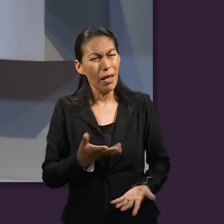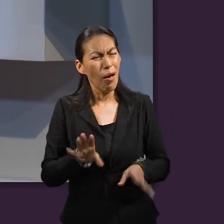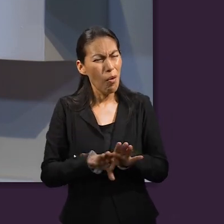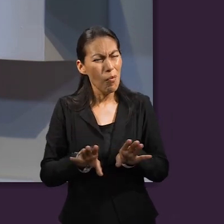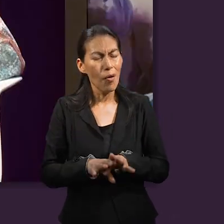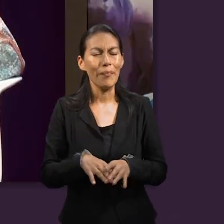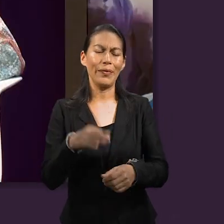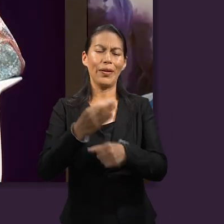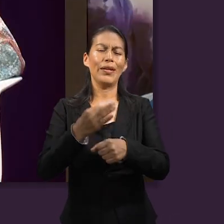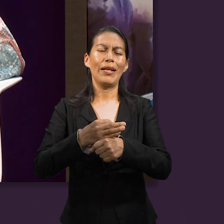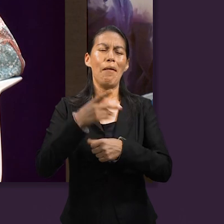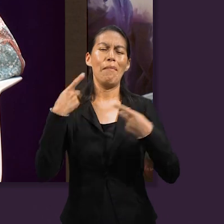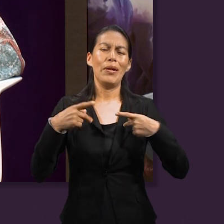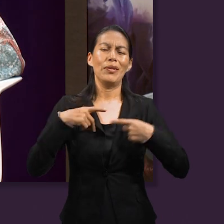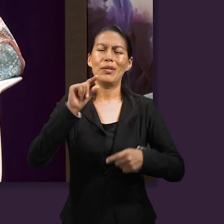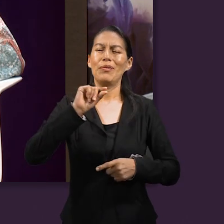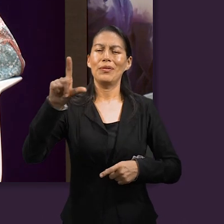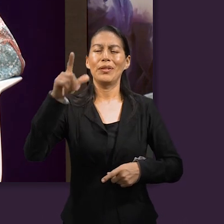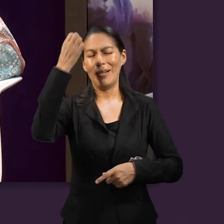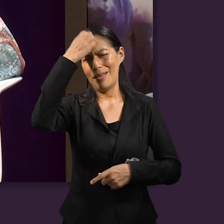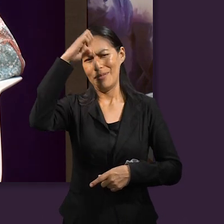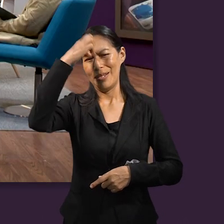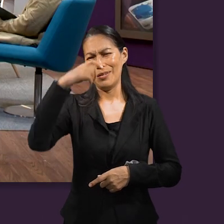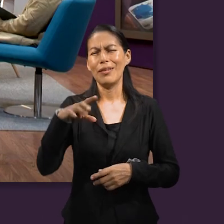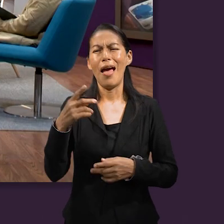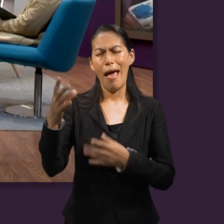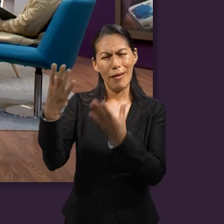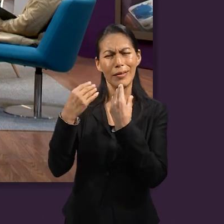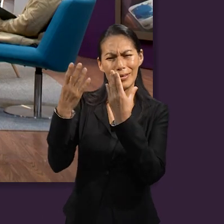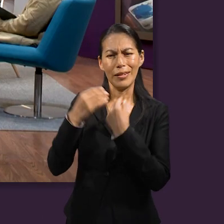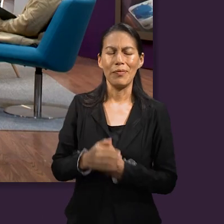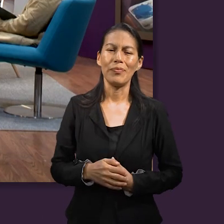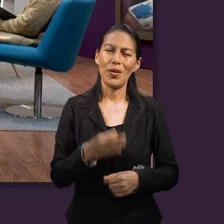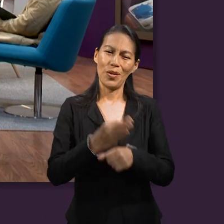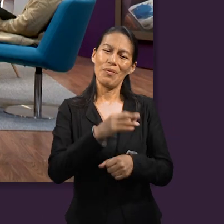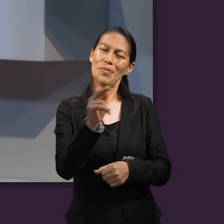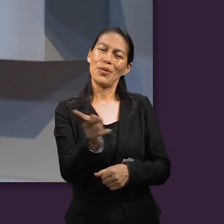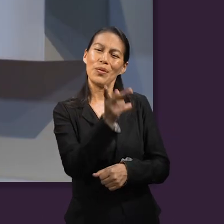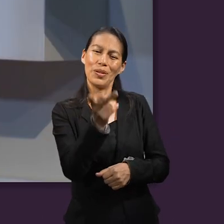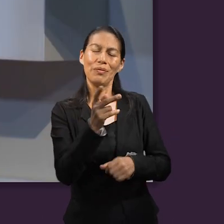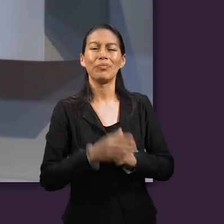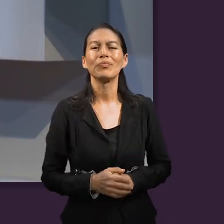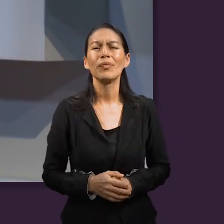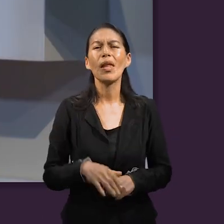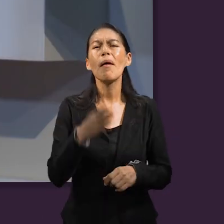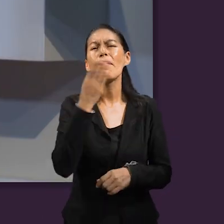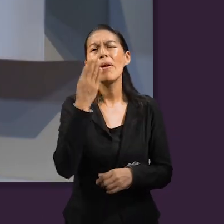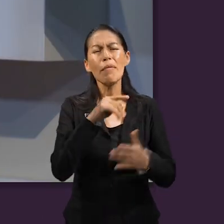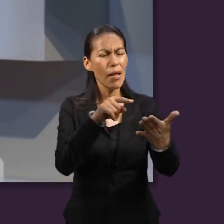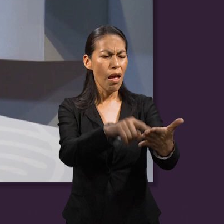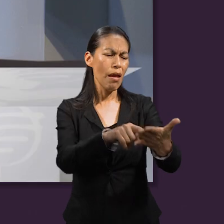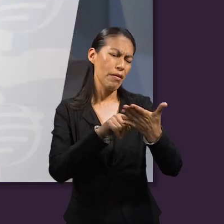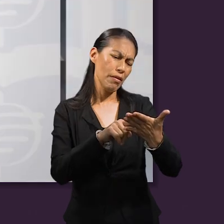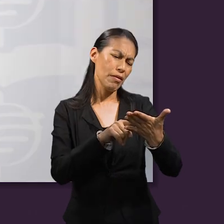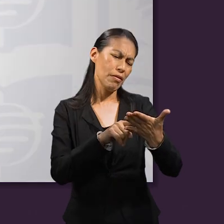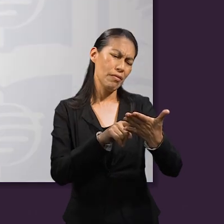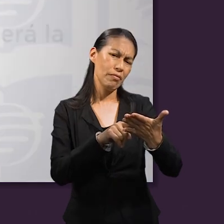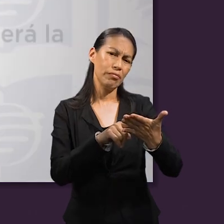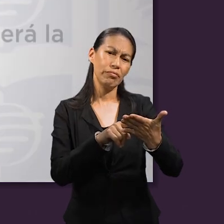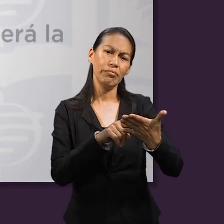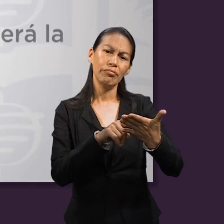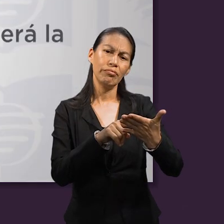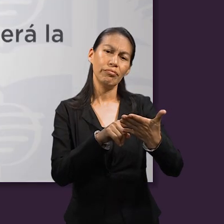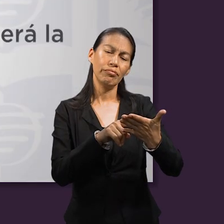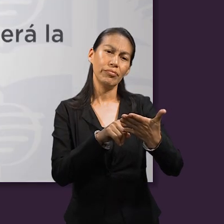tragos amargos y para eso tenemos un experto para que nos oriente nos guíe y vamos a hacerle una pregunta porque